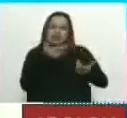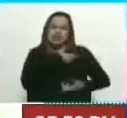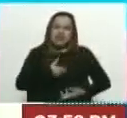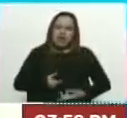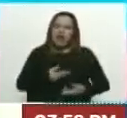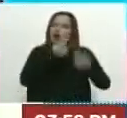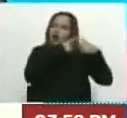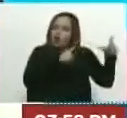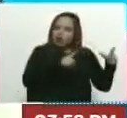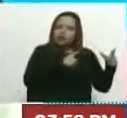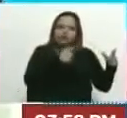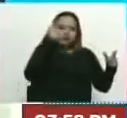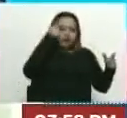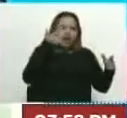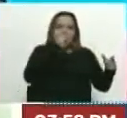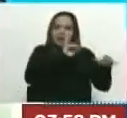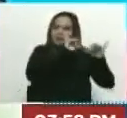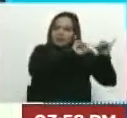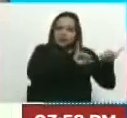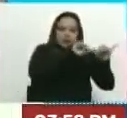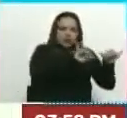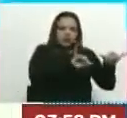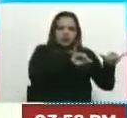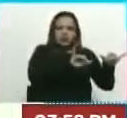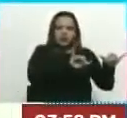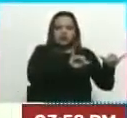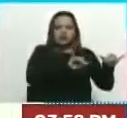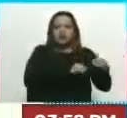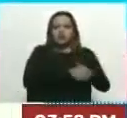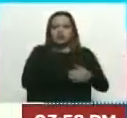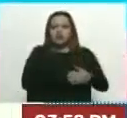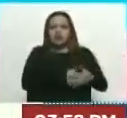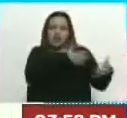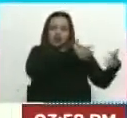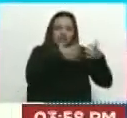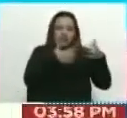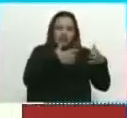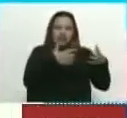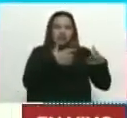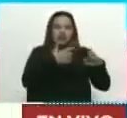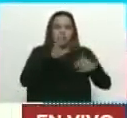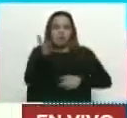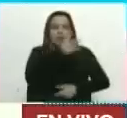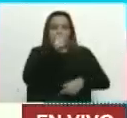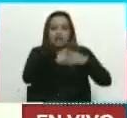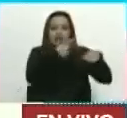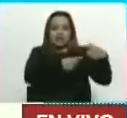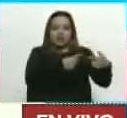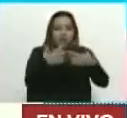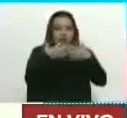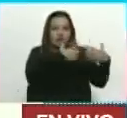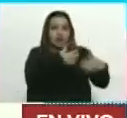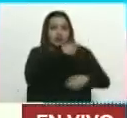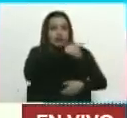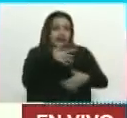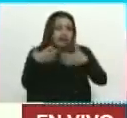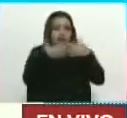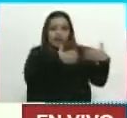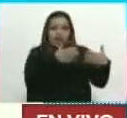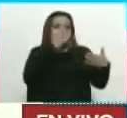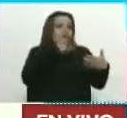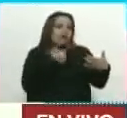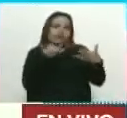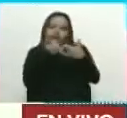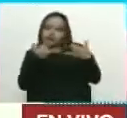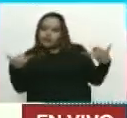otras circunstancias enfrentar la guerra de cuarta generación, esa guerra que no es